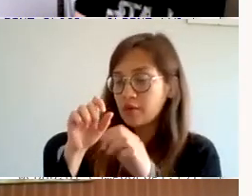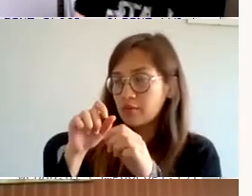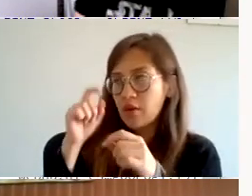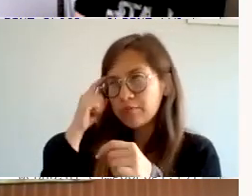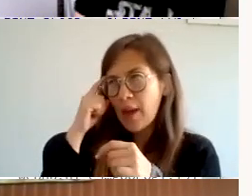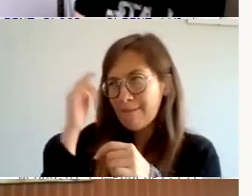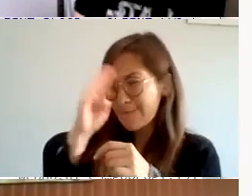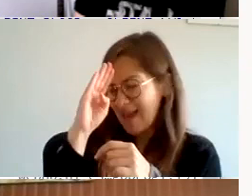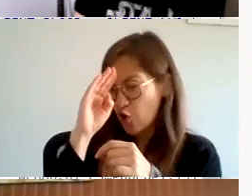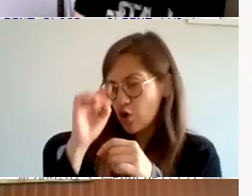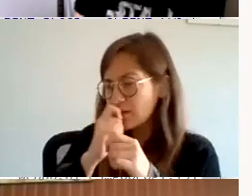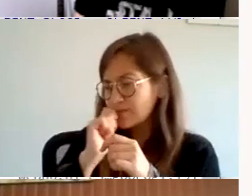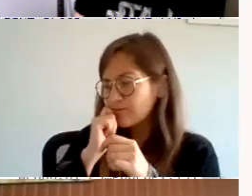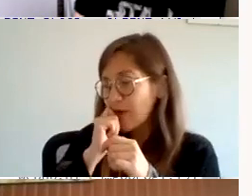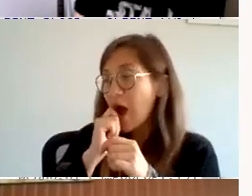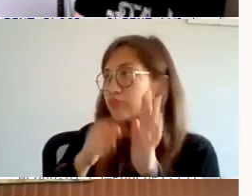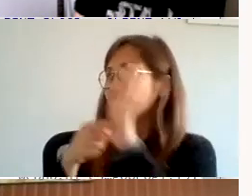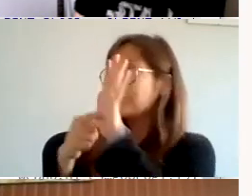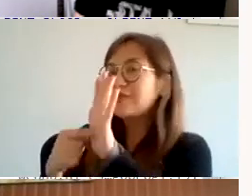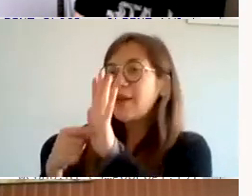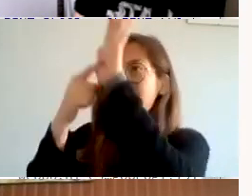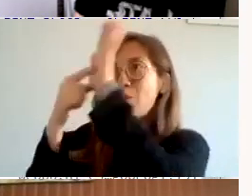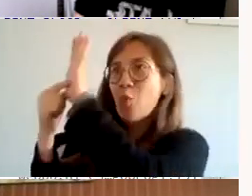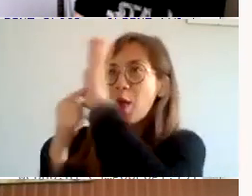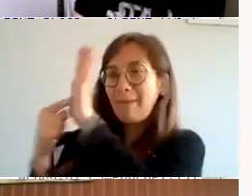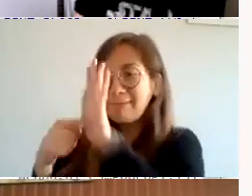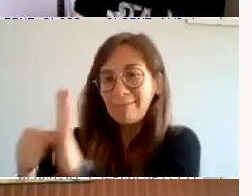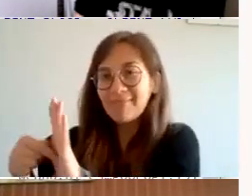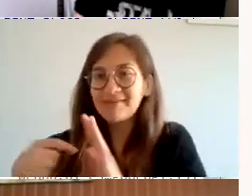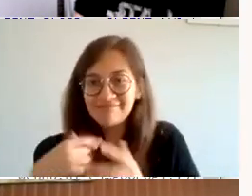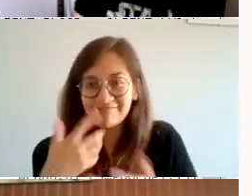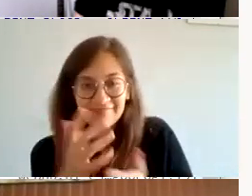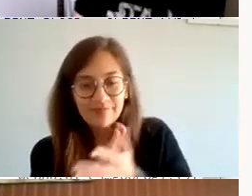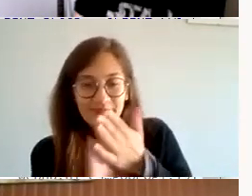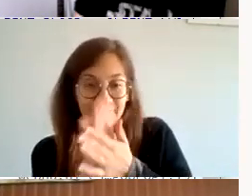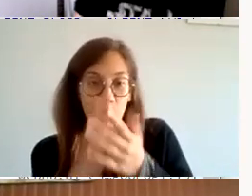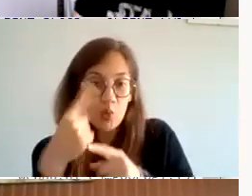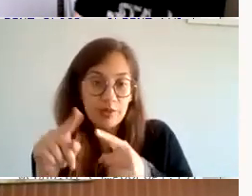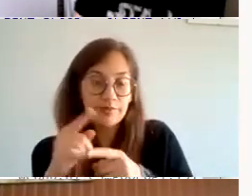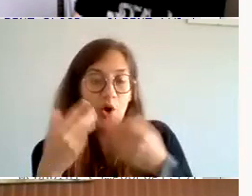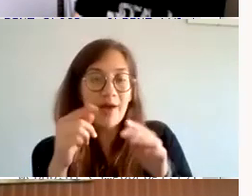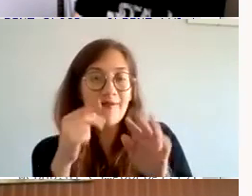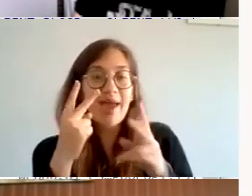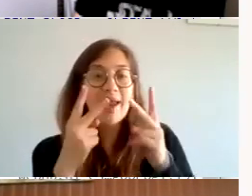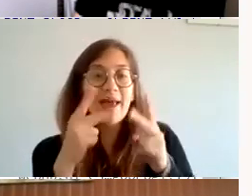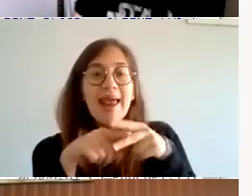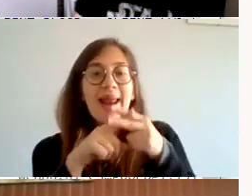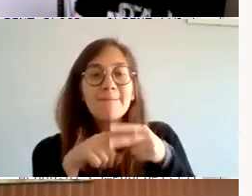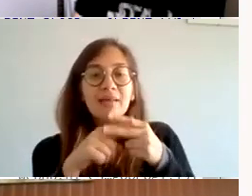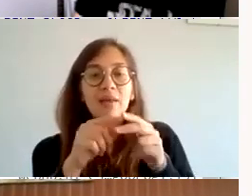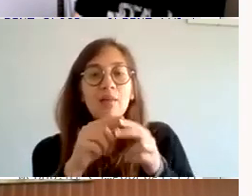y yo puedo ver acá, de hecho, si yo voy a sacar esta parte de acá